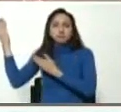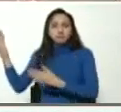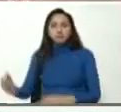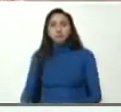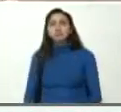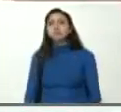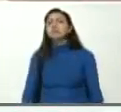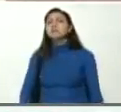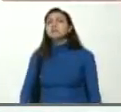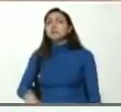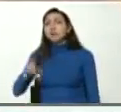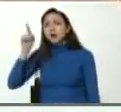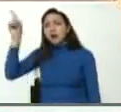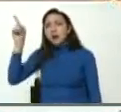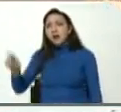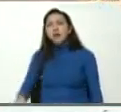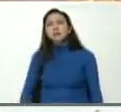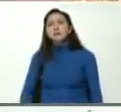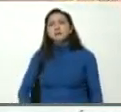por él